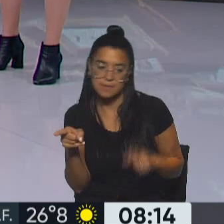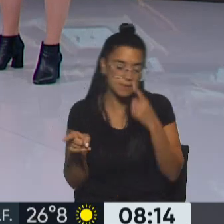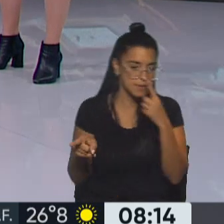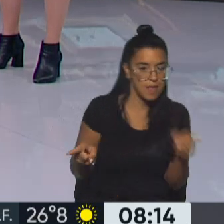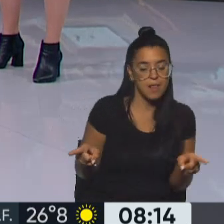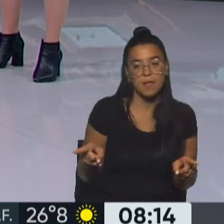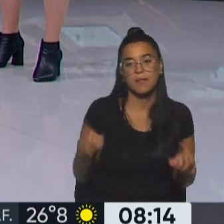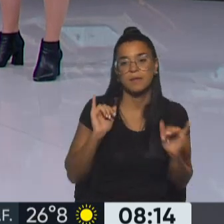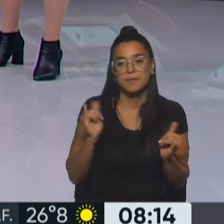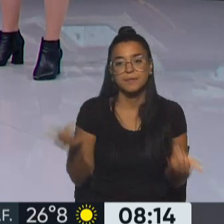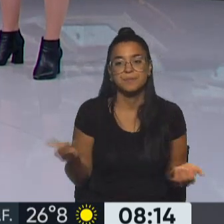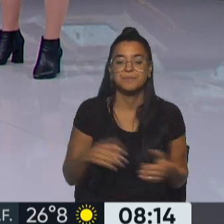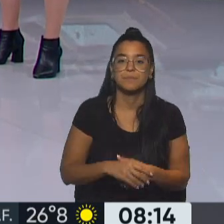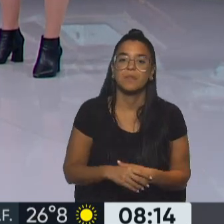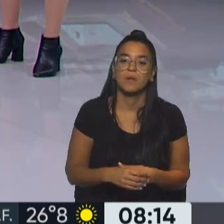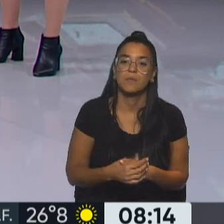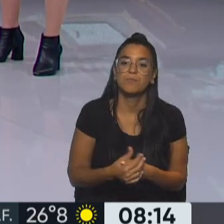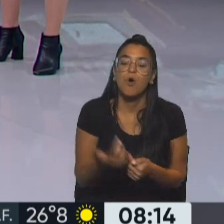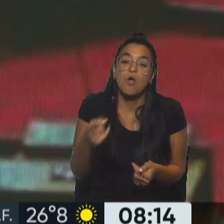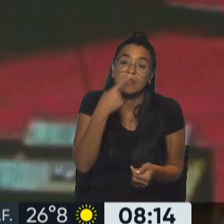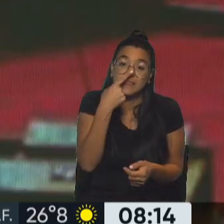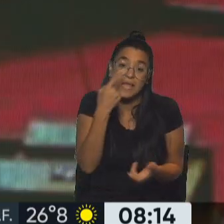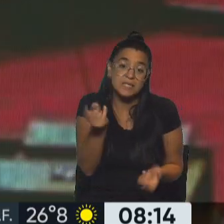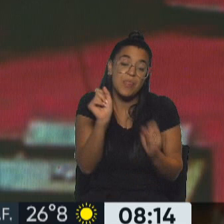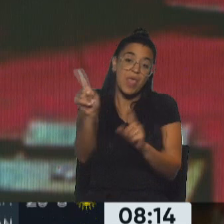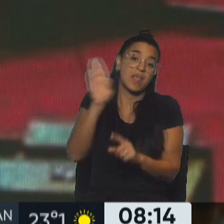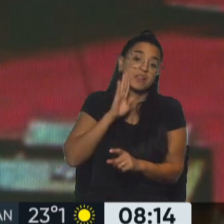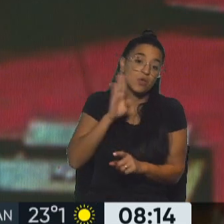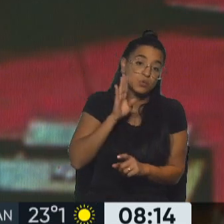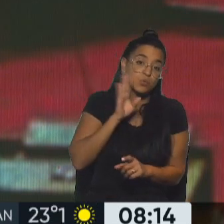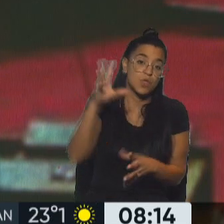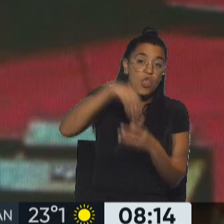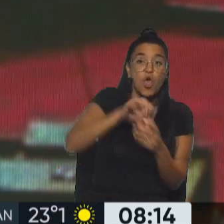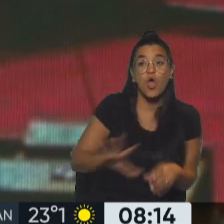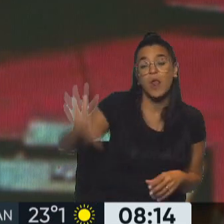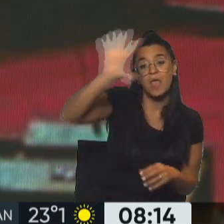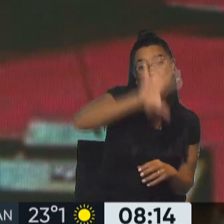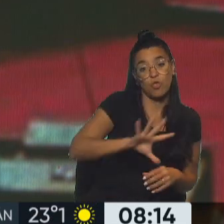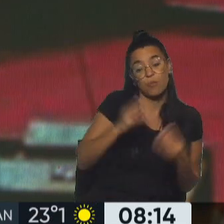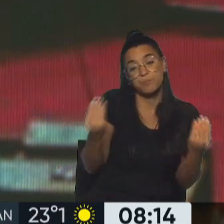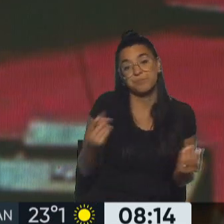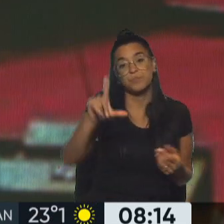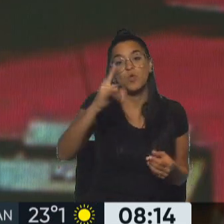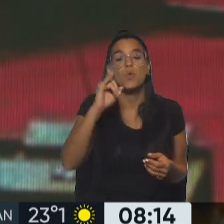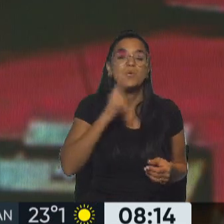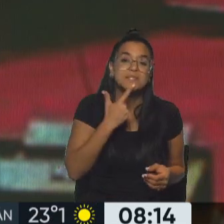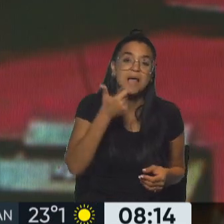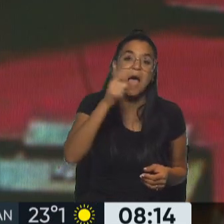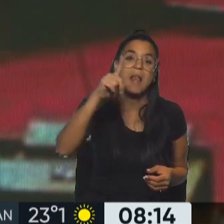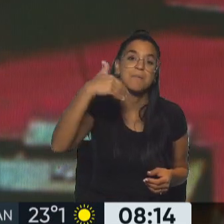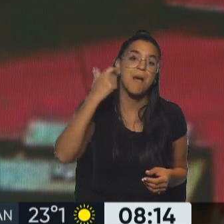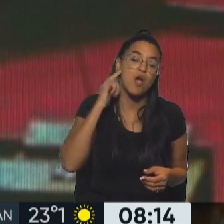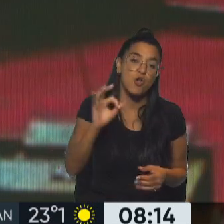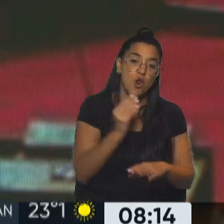parciales que son Bueno vamos a decirlo los intereses de Estados Unidos en la región representados por Luis almagro Así que atención